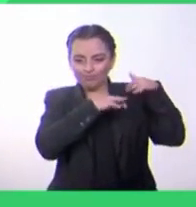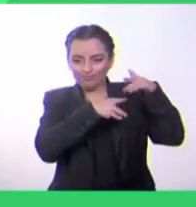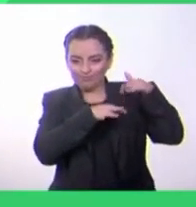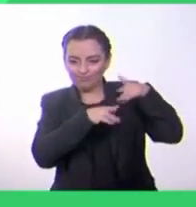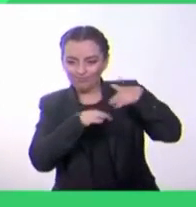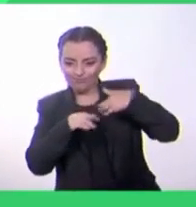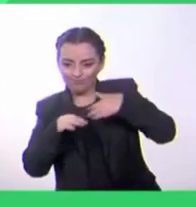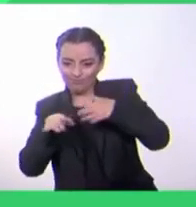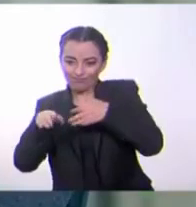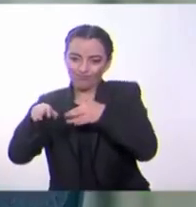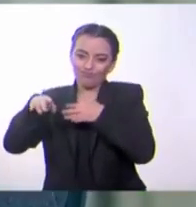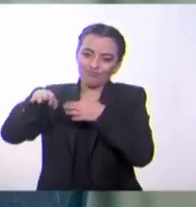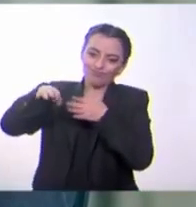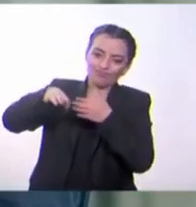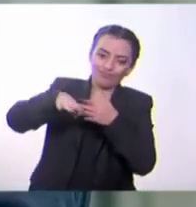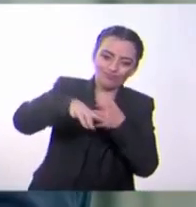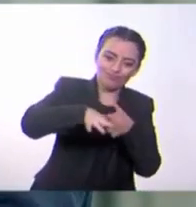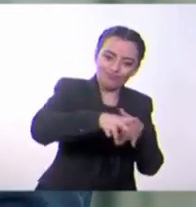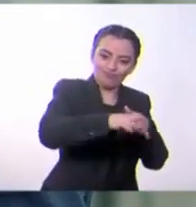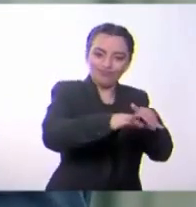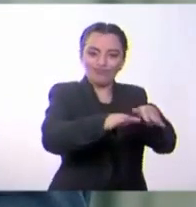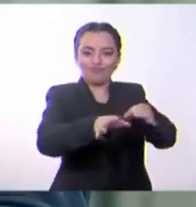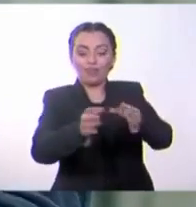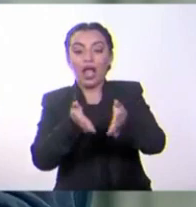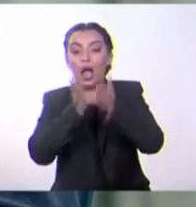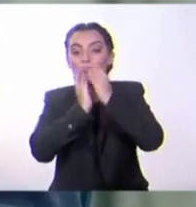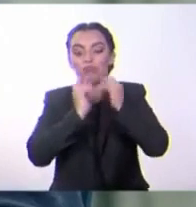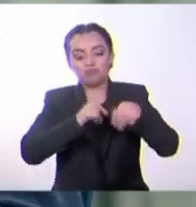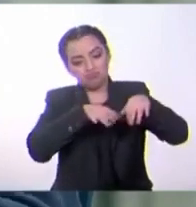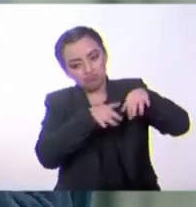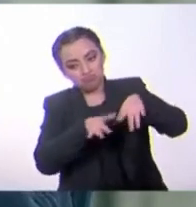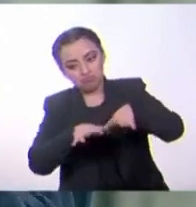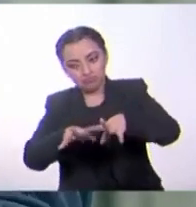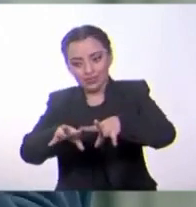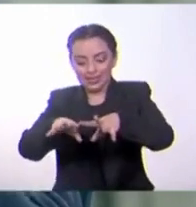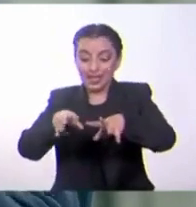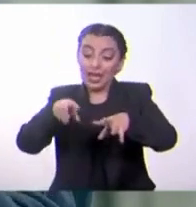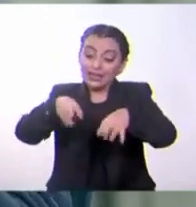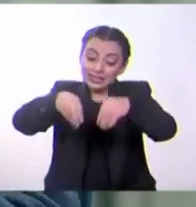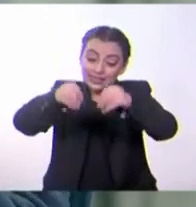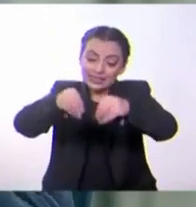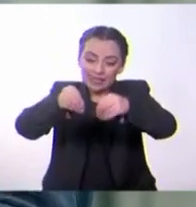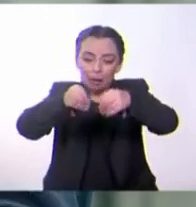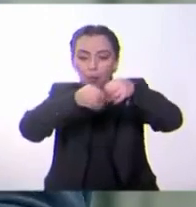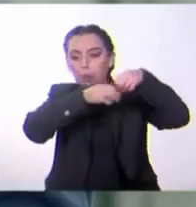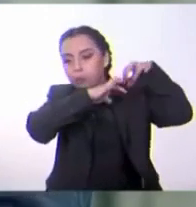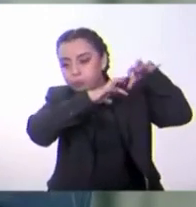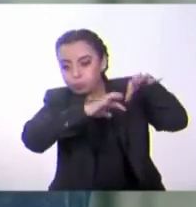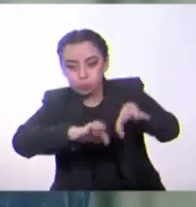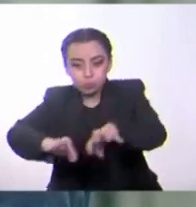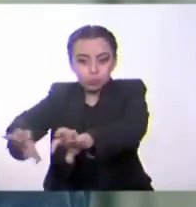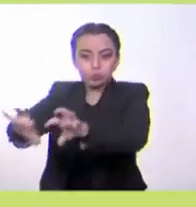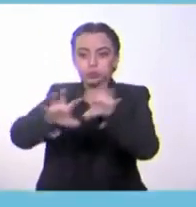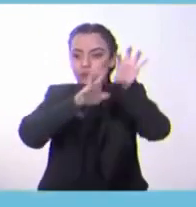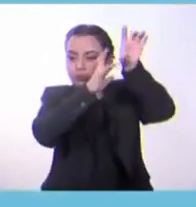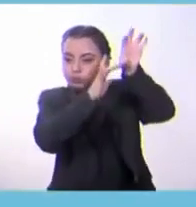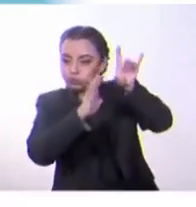escorrentía, lo que aumenta el nivel de riesgo de erosión y también de desplazamiento de tierra.